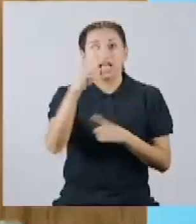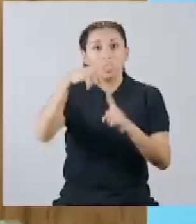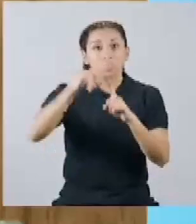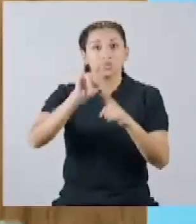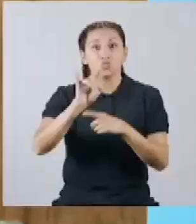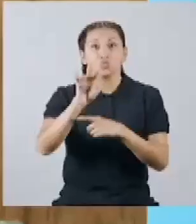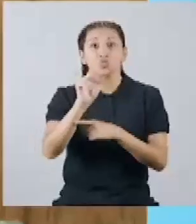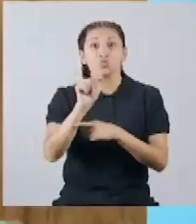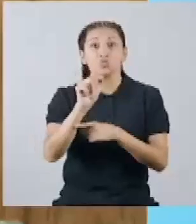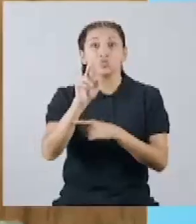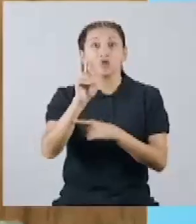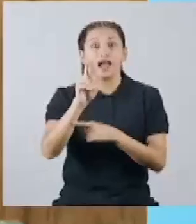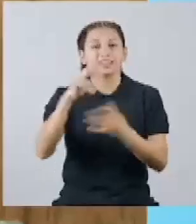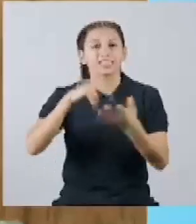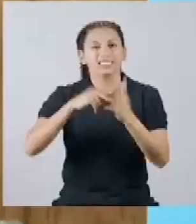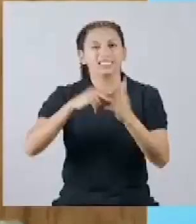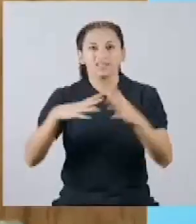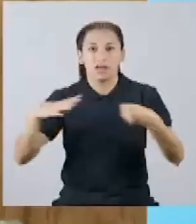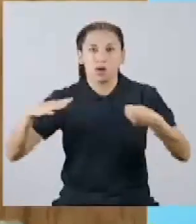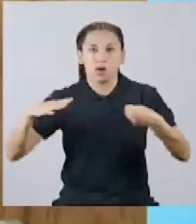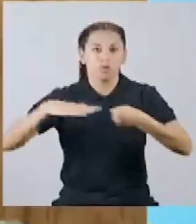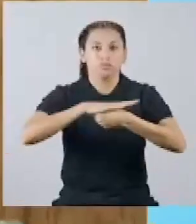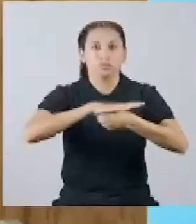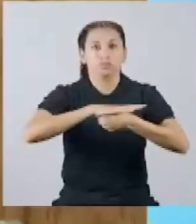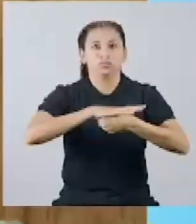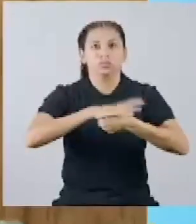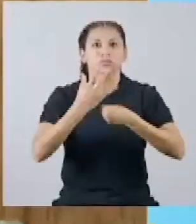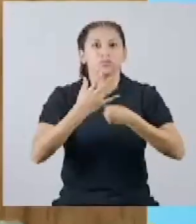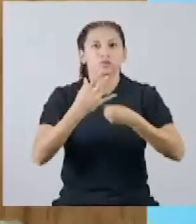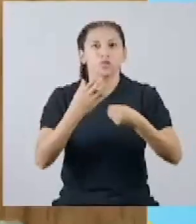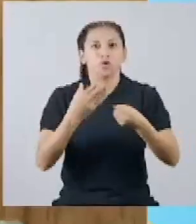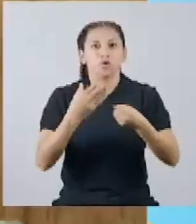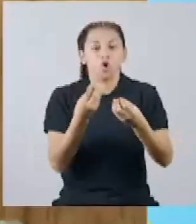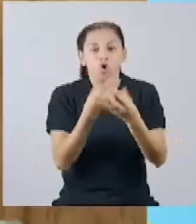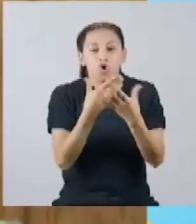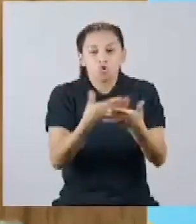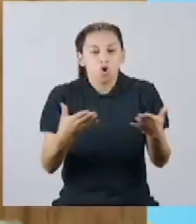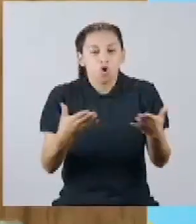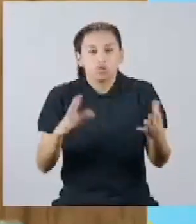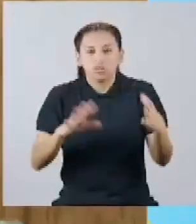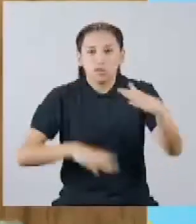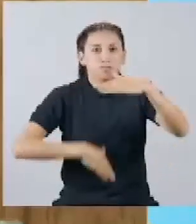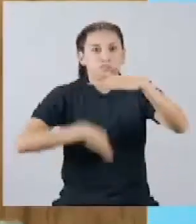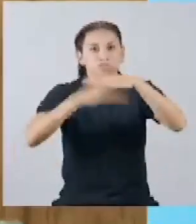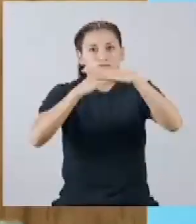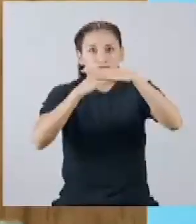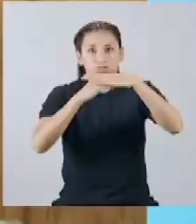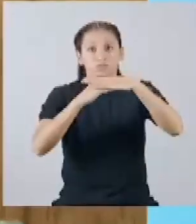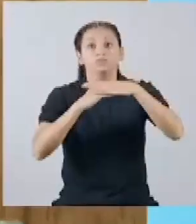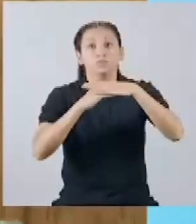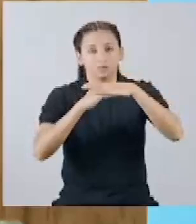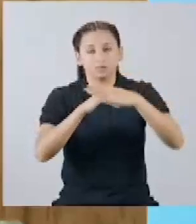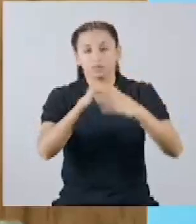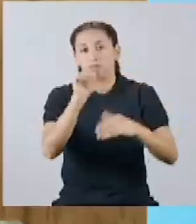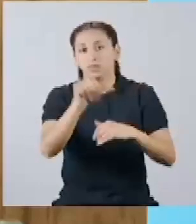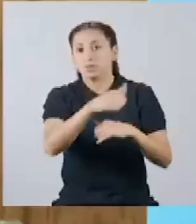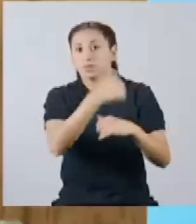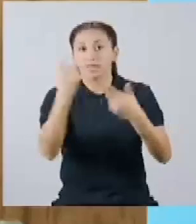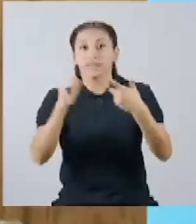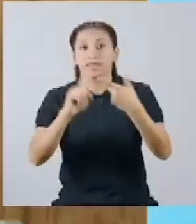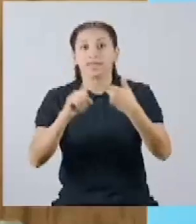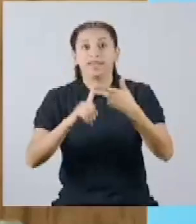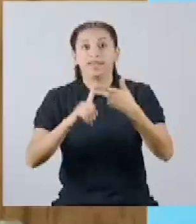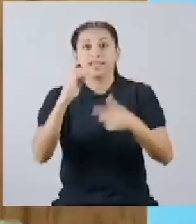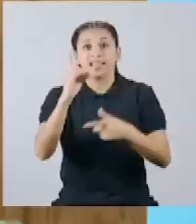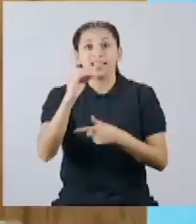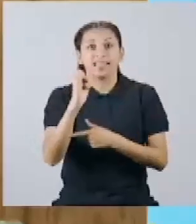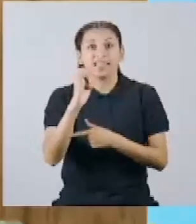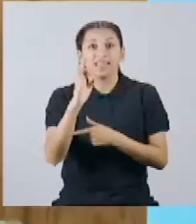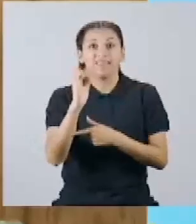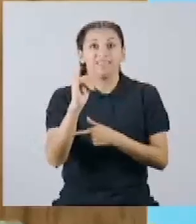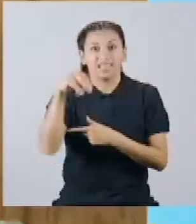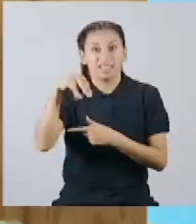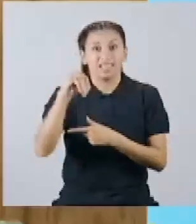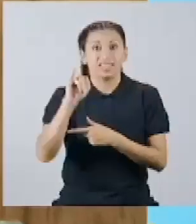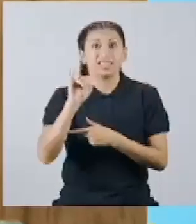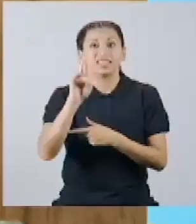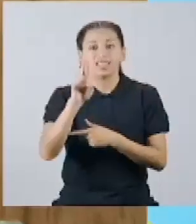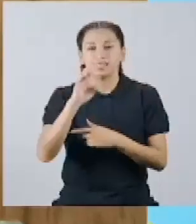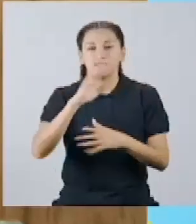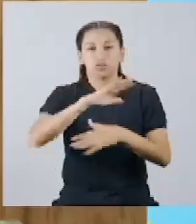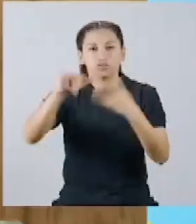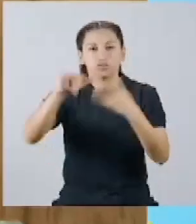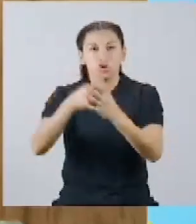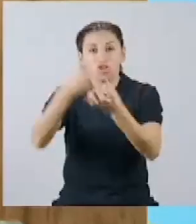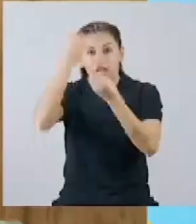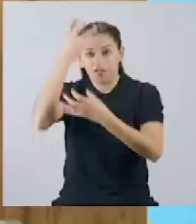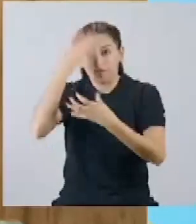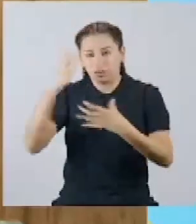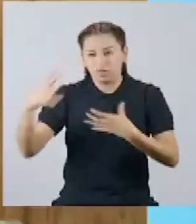a llenar, saciar o colmar de algo. Ahora, la fase definir consiste en vaciar toda la información recogida